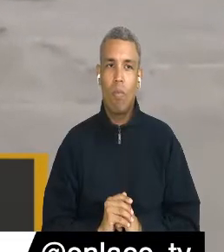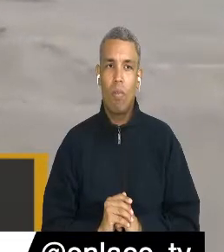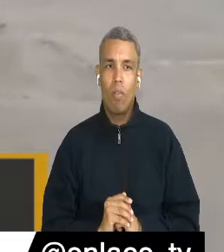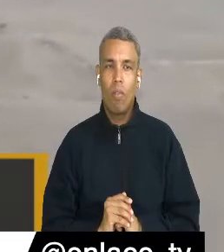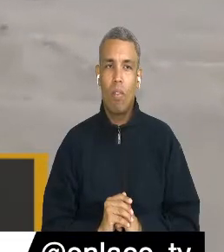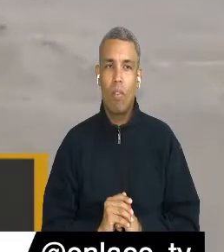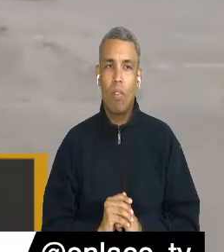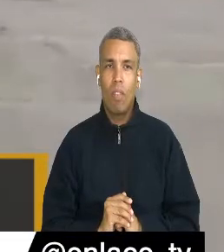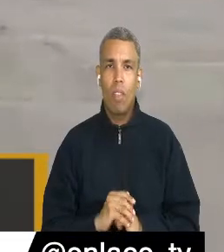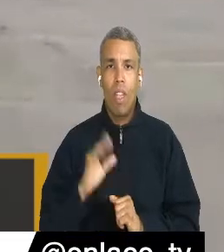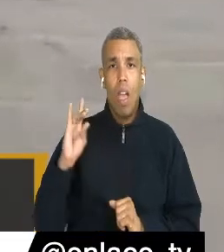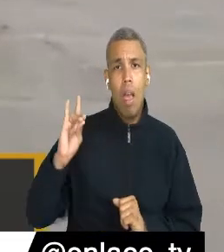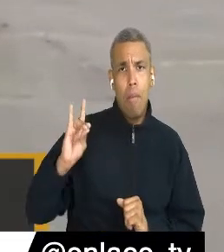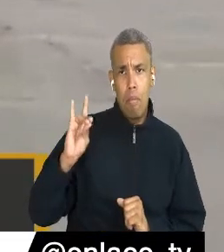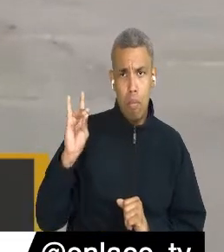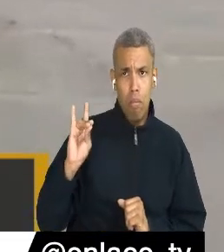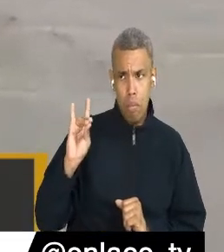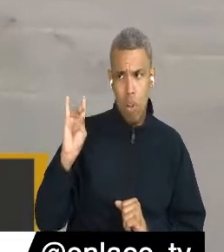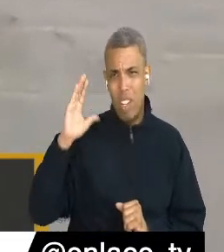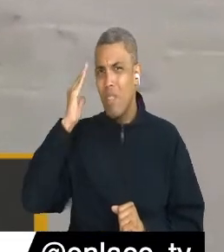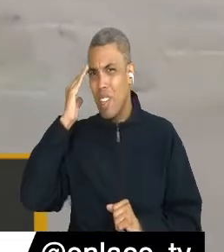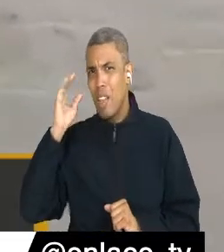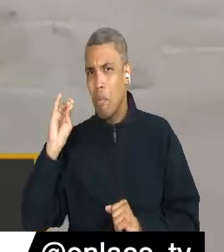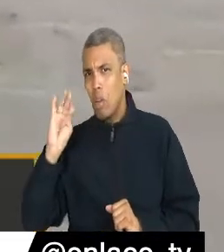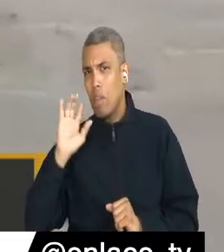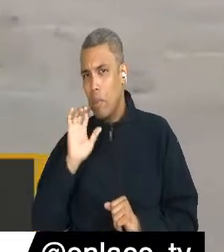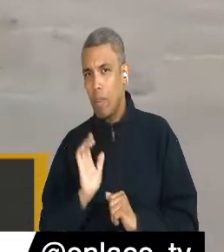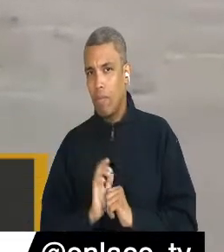nómina mixta para afrontar este compromiso.